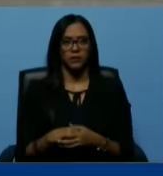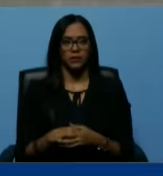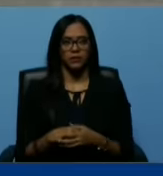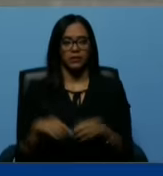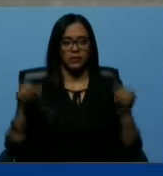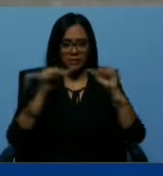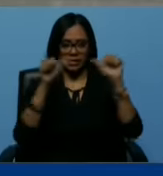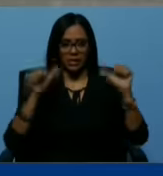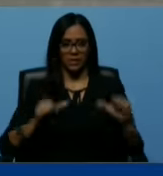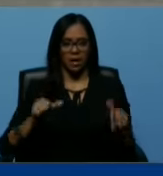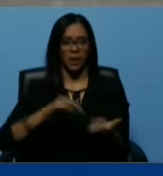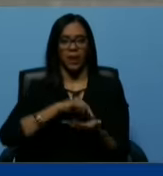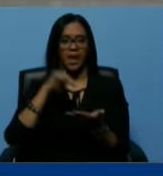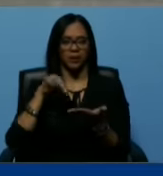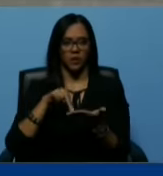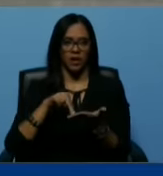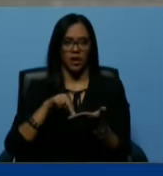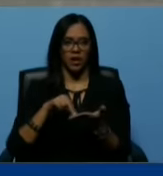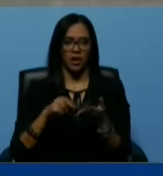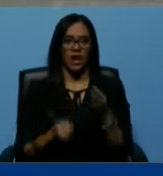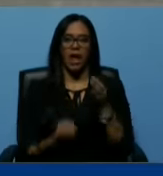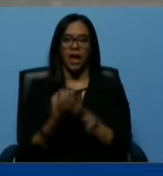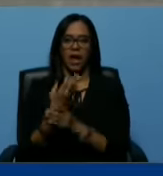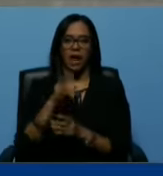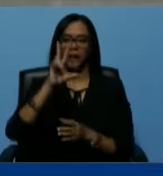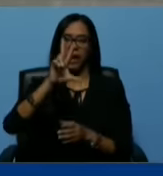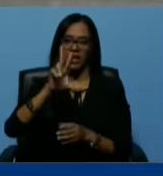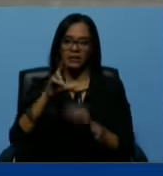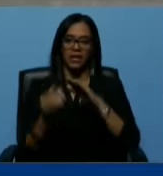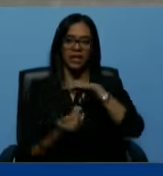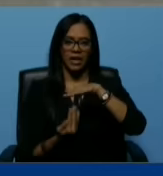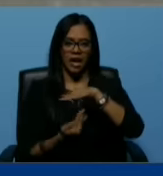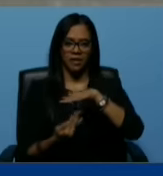sistema nacional, el árbol de las tres raíces